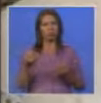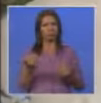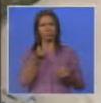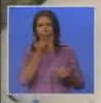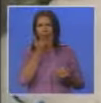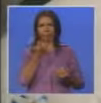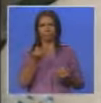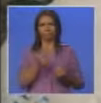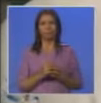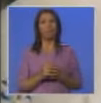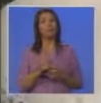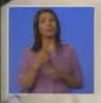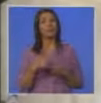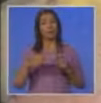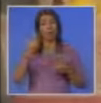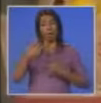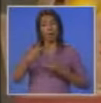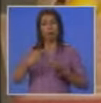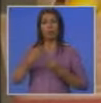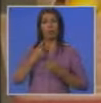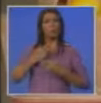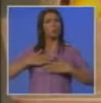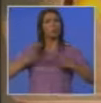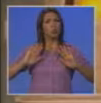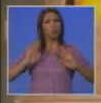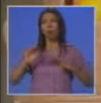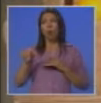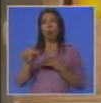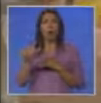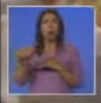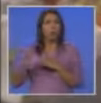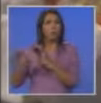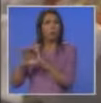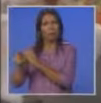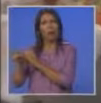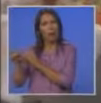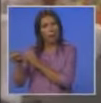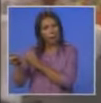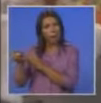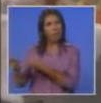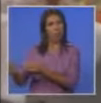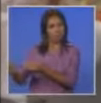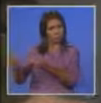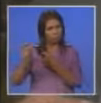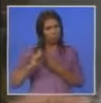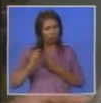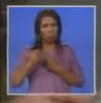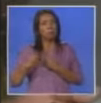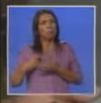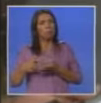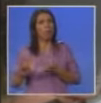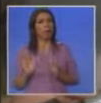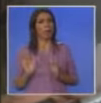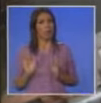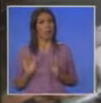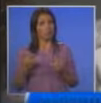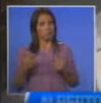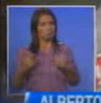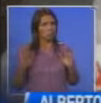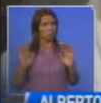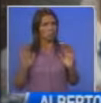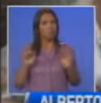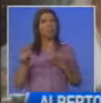que los precios altos provenían de los productores y solicitaban que hacia ellos vayan dirigidos los controles. ¿Y por qué no contraen los mercadillos